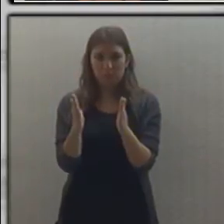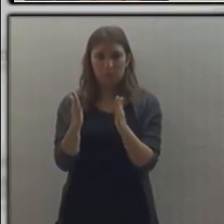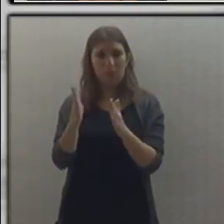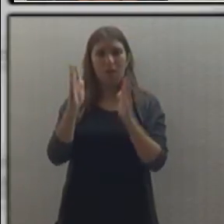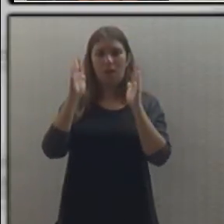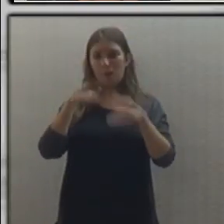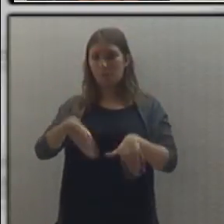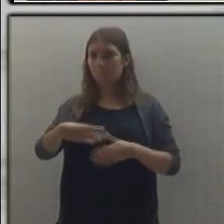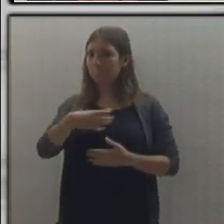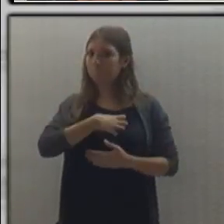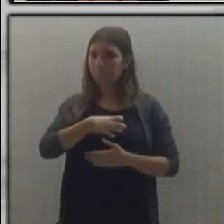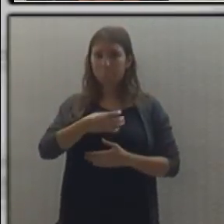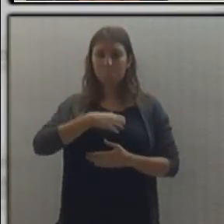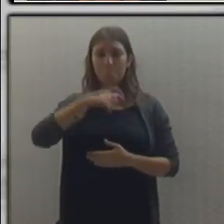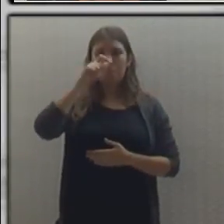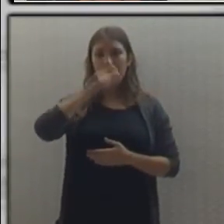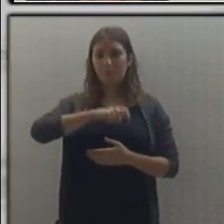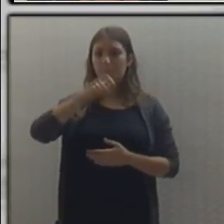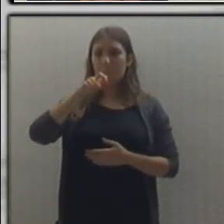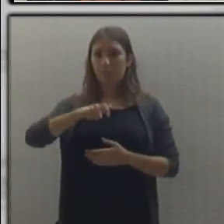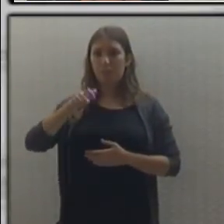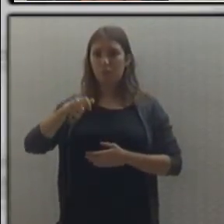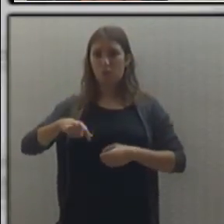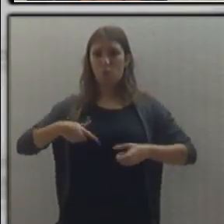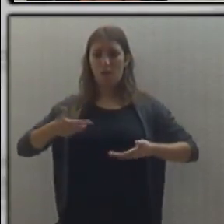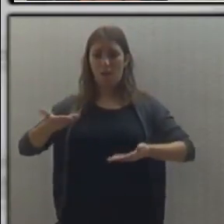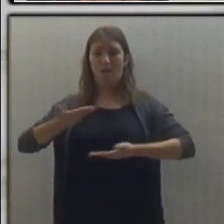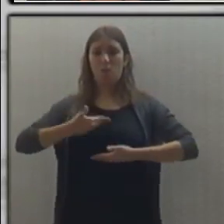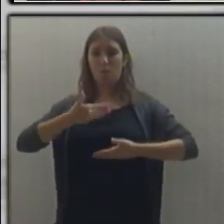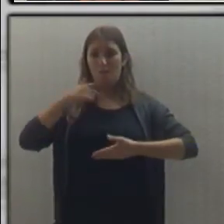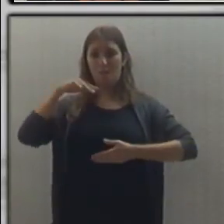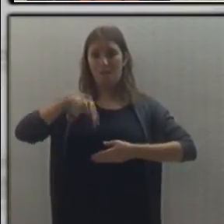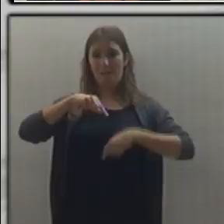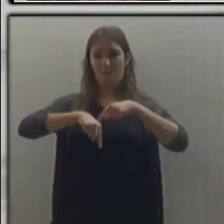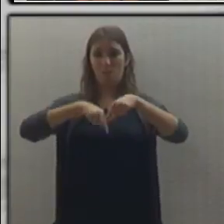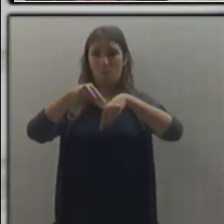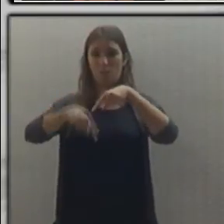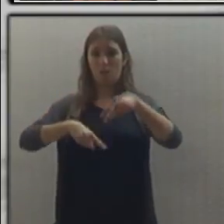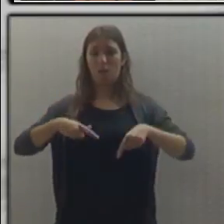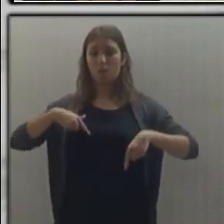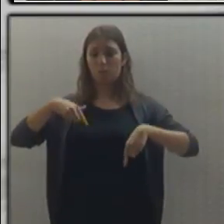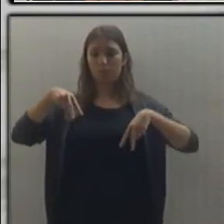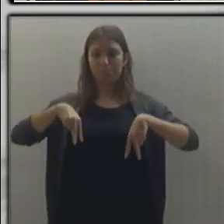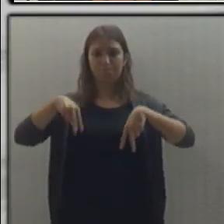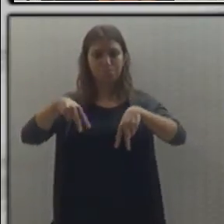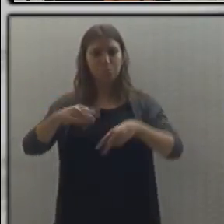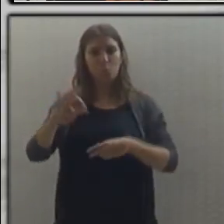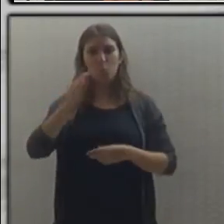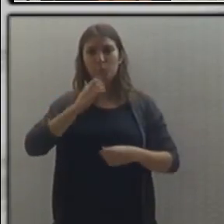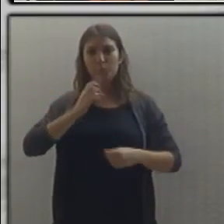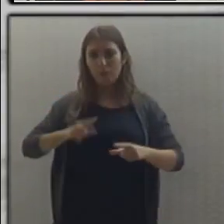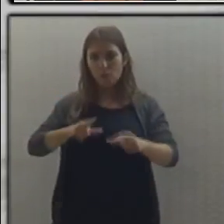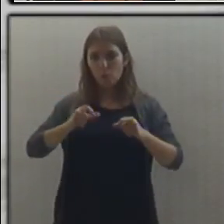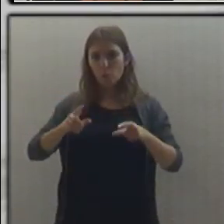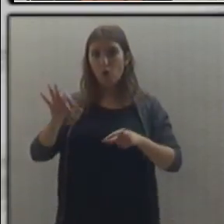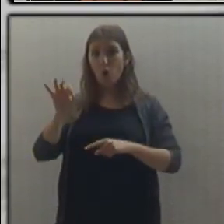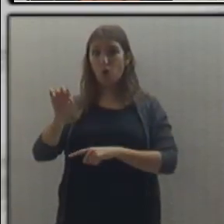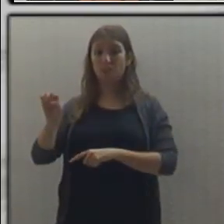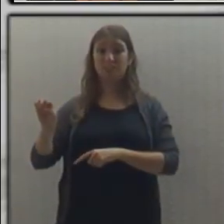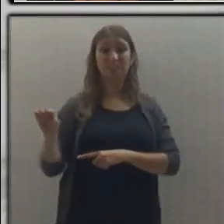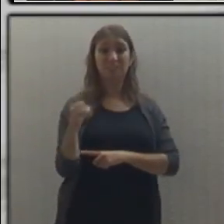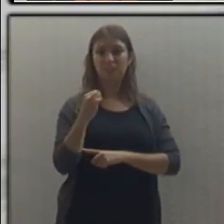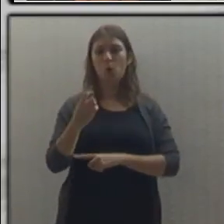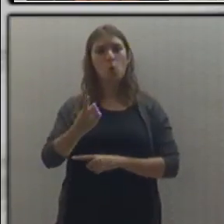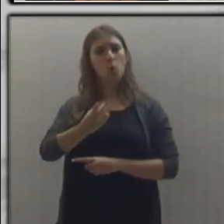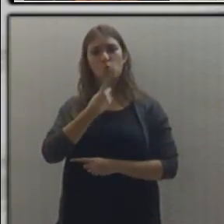dificultan el desplazamiento para personas que usan andador o que van con silla de ruedas, dificultan el giro para entrar